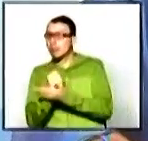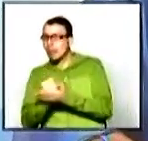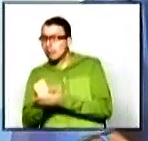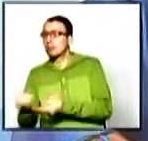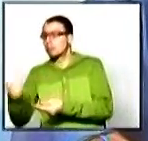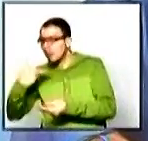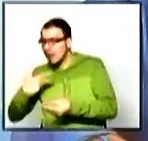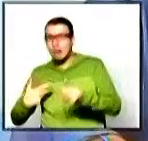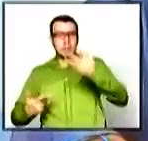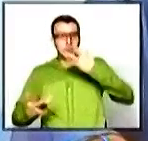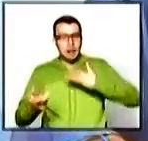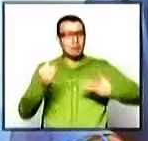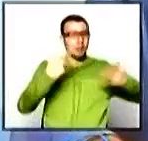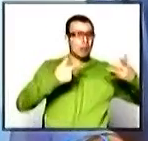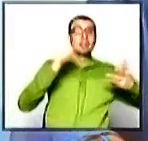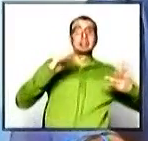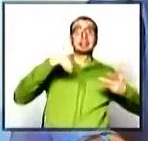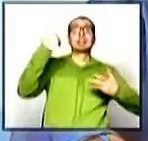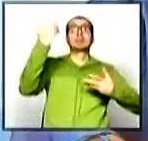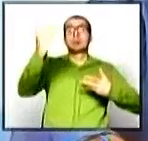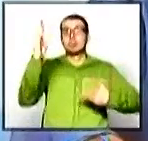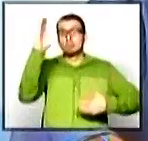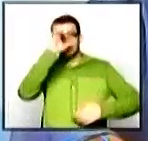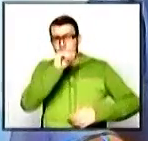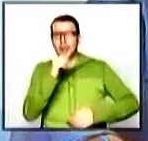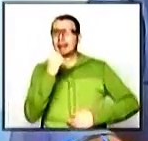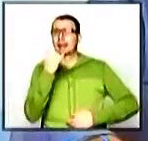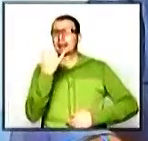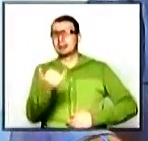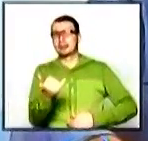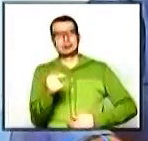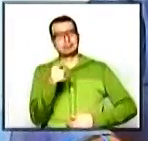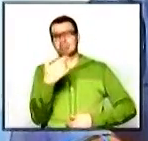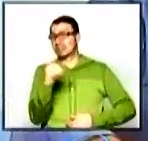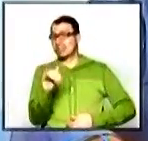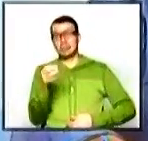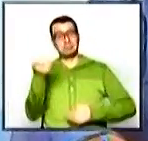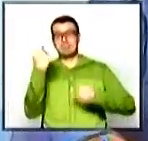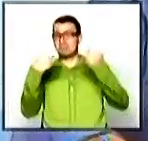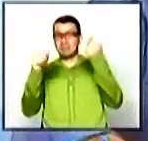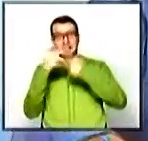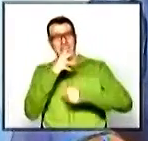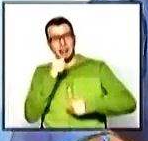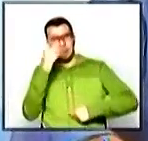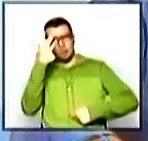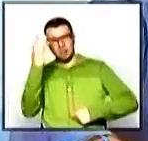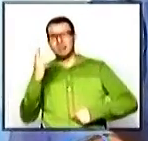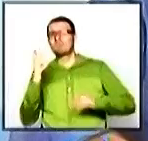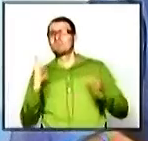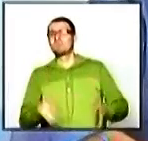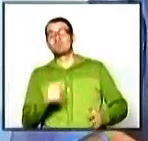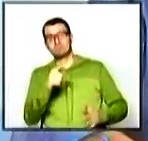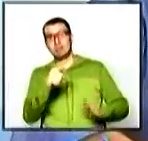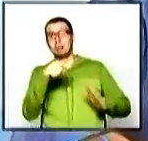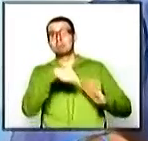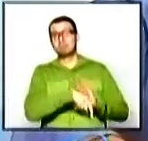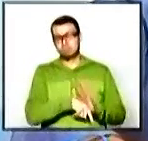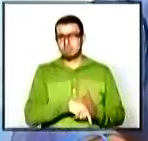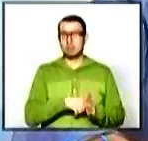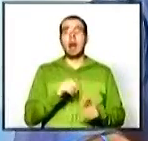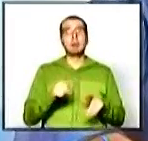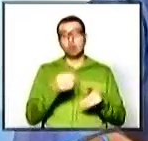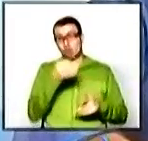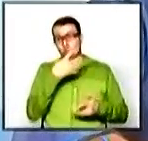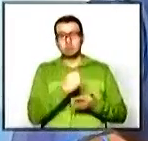lo tuvieron que sacar del mercado, qué pasó. Y nos damos cuenta de tantos efectos secundarios, efectos adversos, reacciones